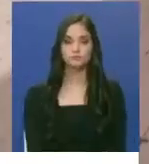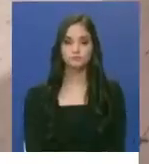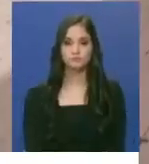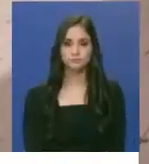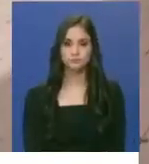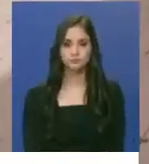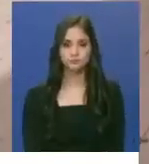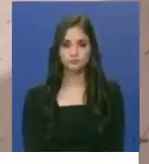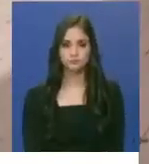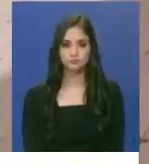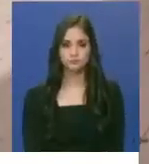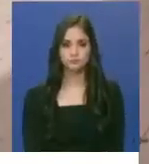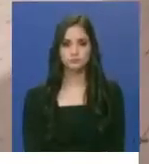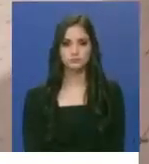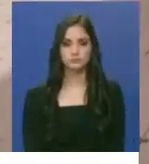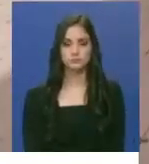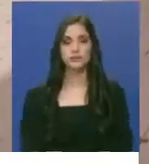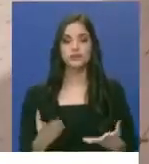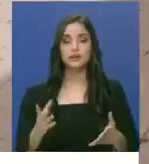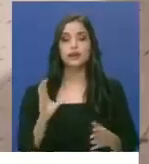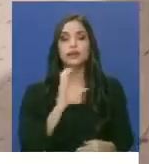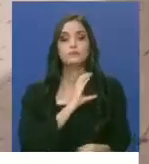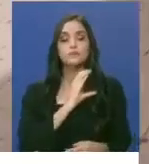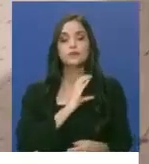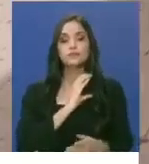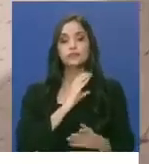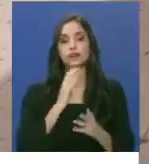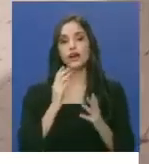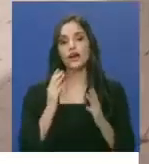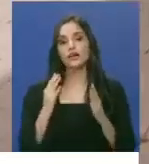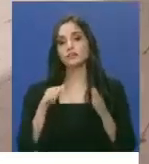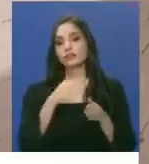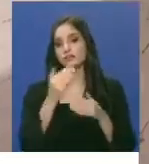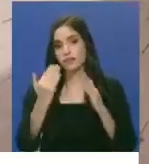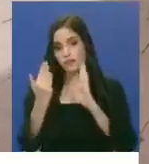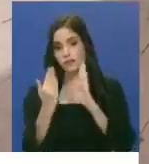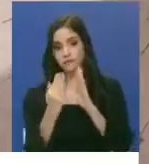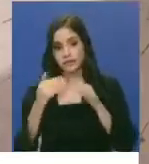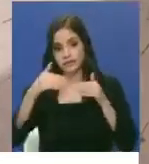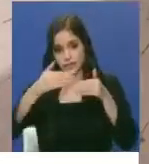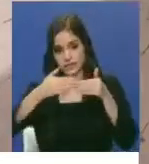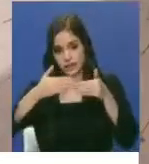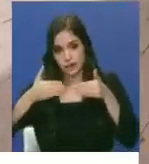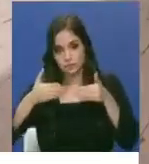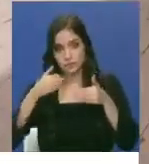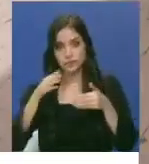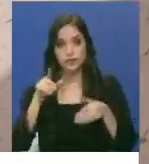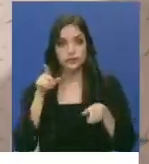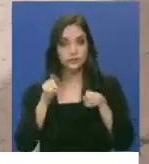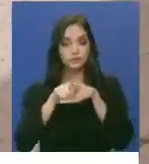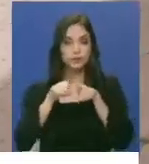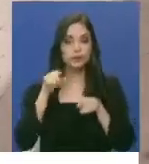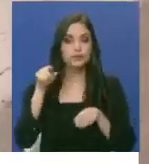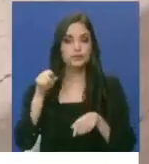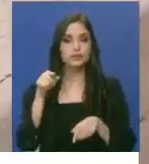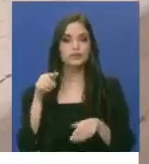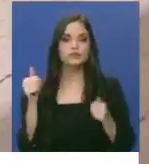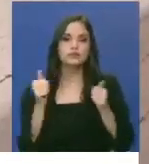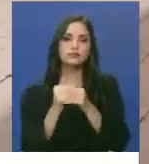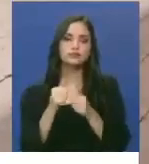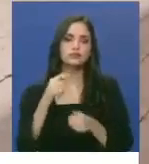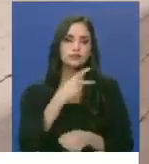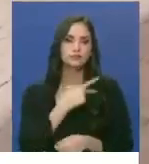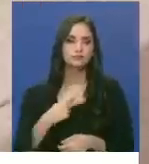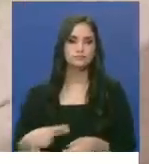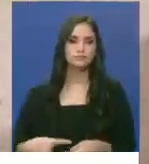En esto la policía se ha mantenido solamente en la puerta. Aquí no está la autoridad, aquí no está la gobernadora, ya que está con el presidente de la República. Déjenos ver